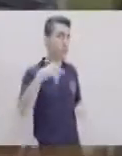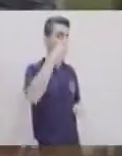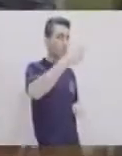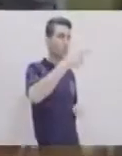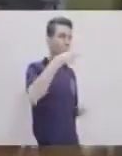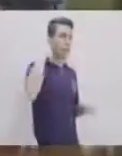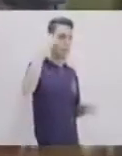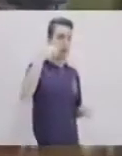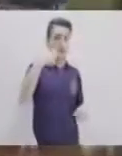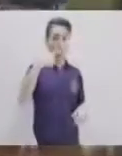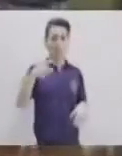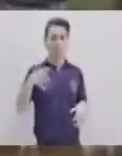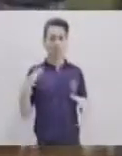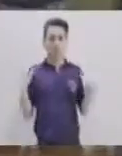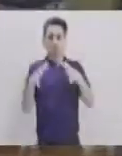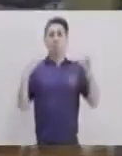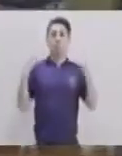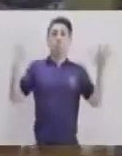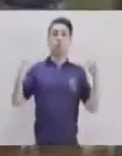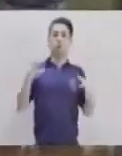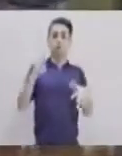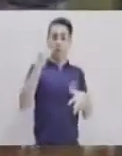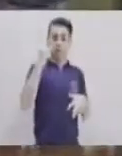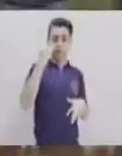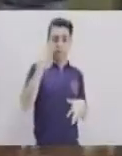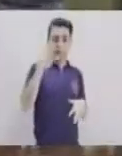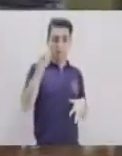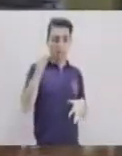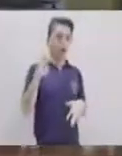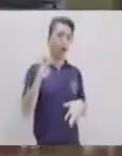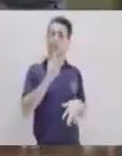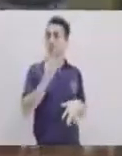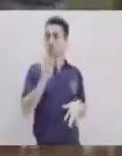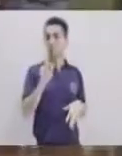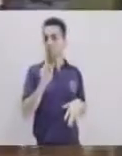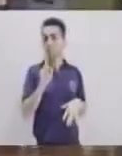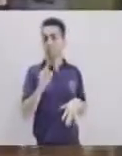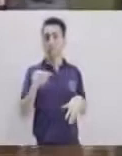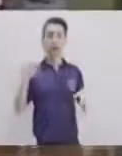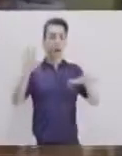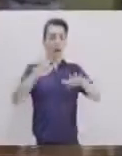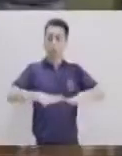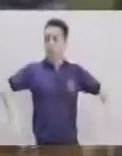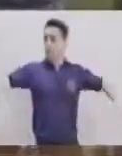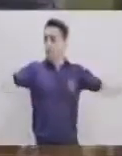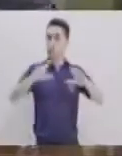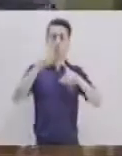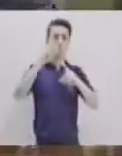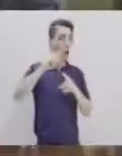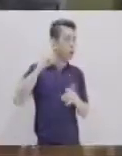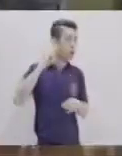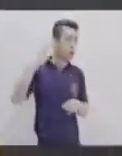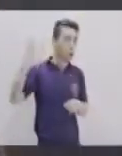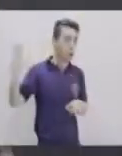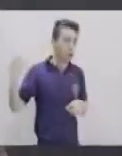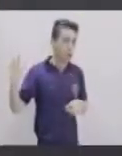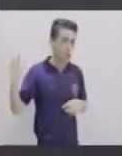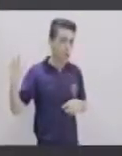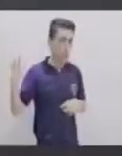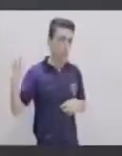algo explota parece que todo vibra. Eso lastimosamente es falso. En el espacio no puede existir sonido. Por esa